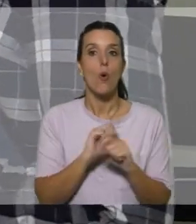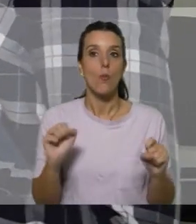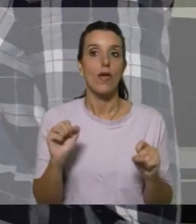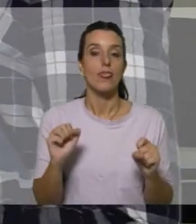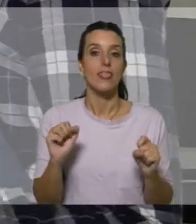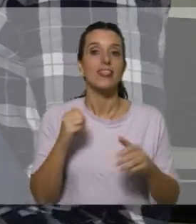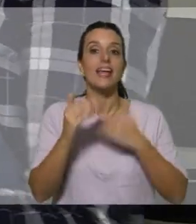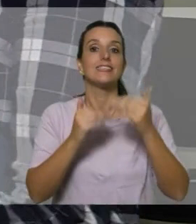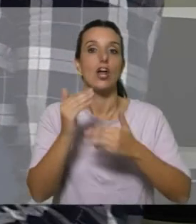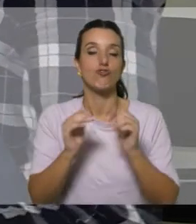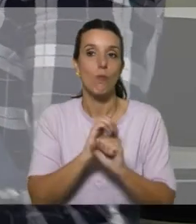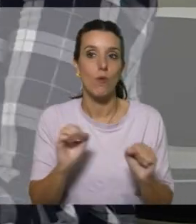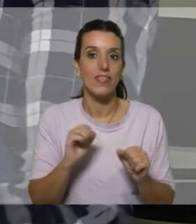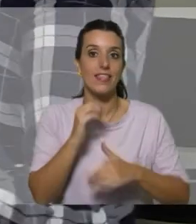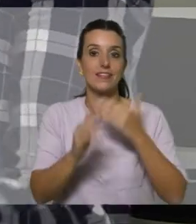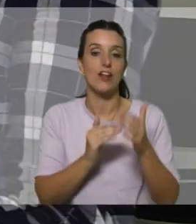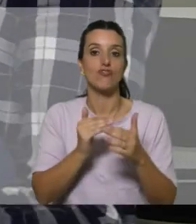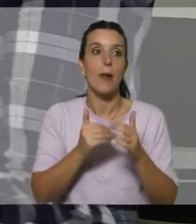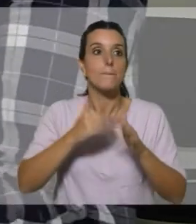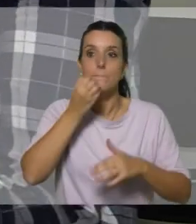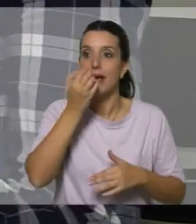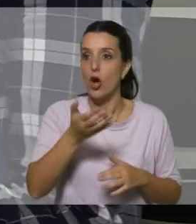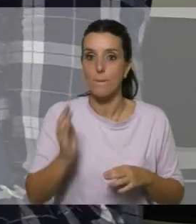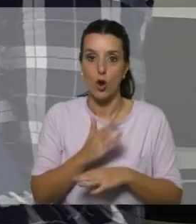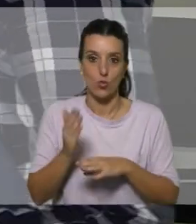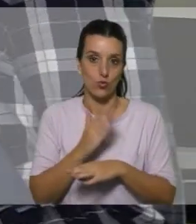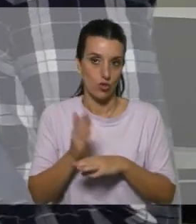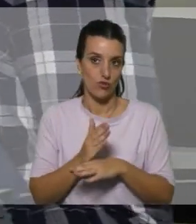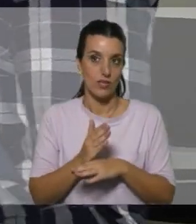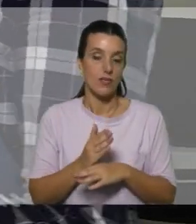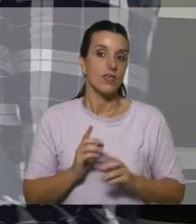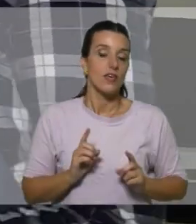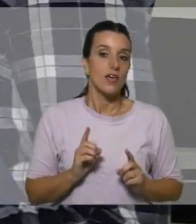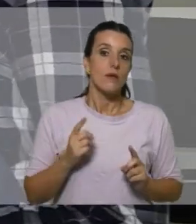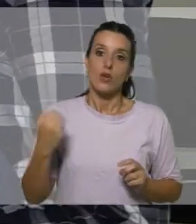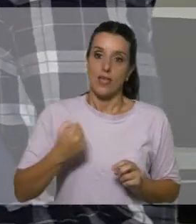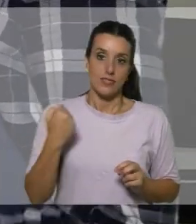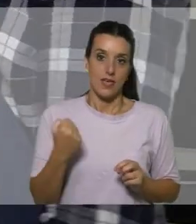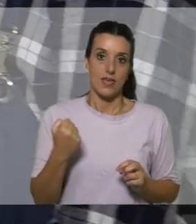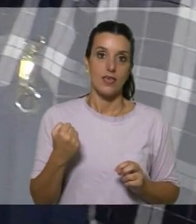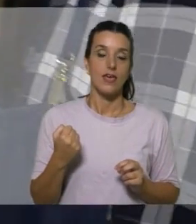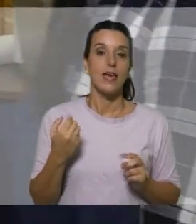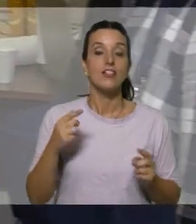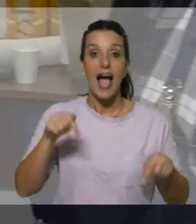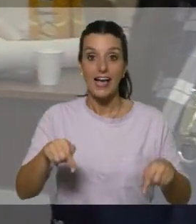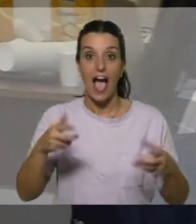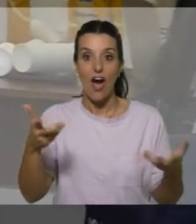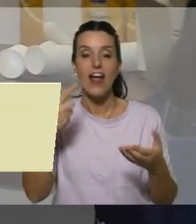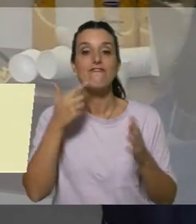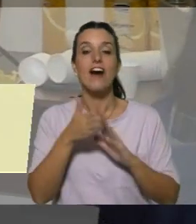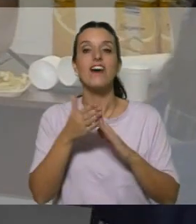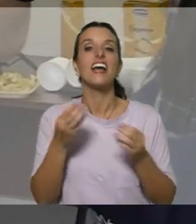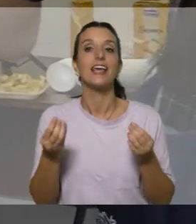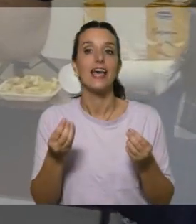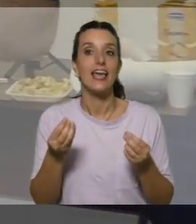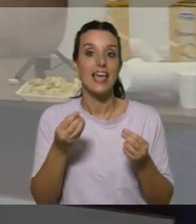parte de desarrollo, poder desarrollar cada vez mejores productos y otros perfiles. Eso es muy importante. Bien. Acá los chiquilines, ¿qué es lo que van a aprender?